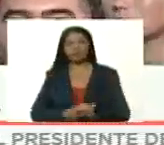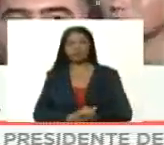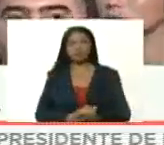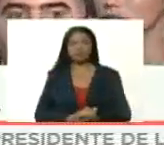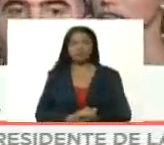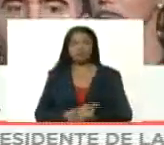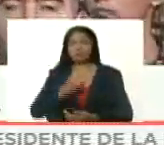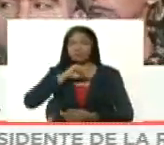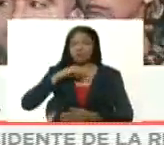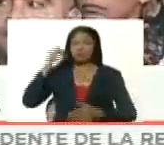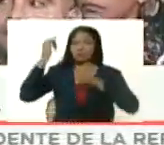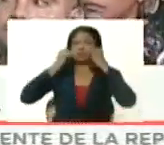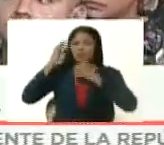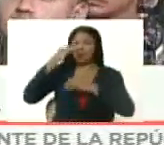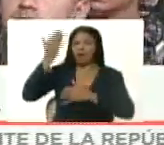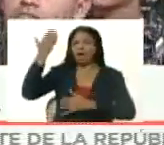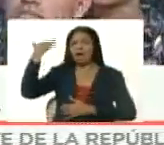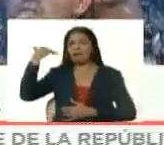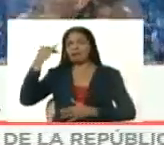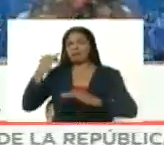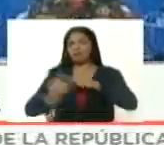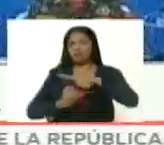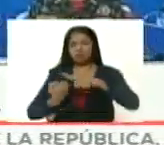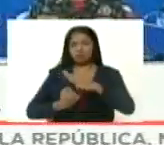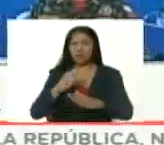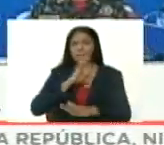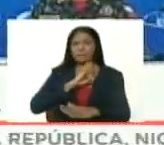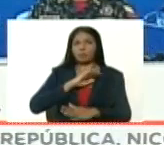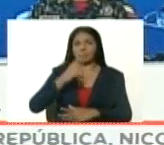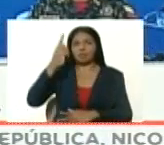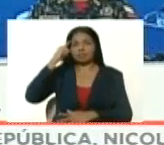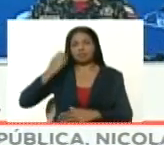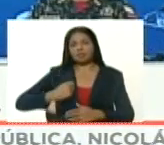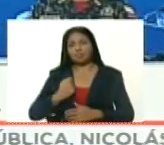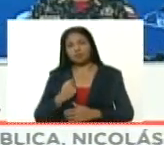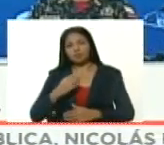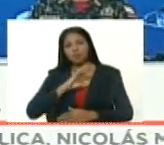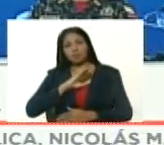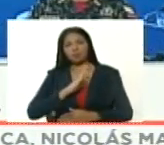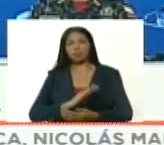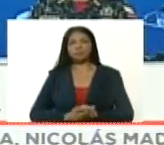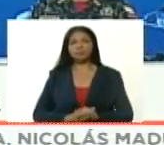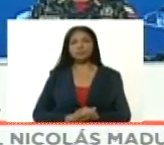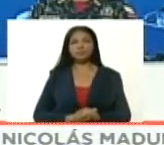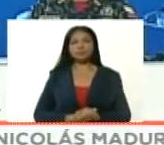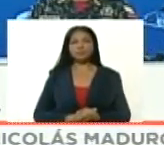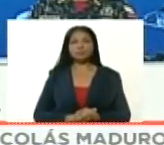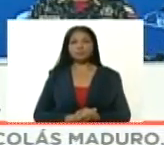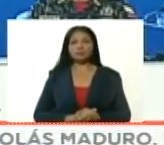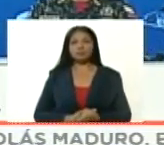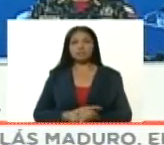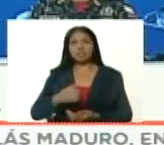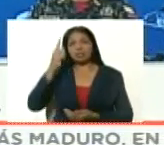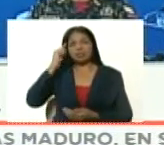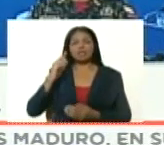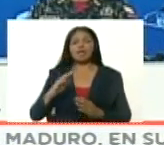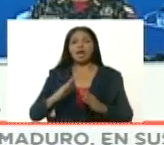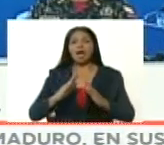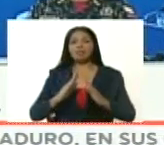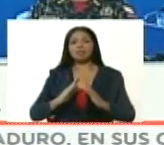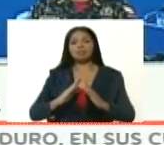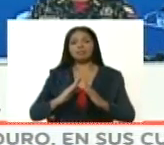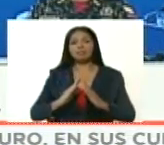Estuvimos celebrando ayer institucionalmente el Día del Policía. Día de la Virgen del Carmen. Le pedimos